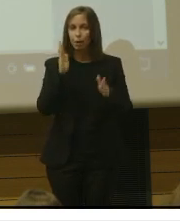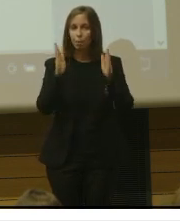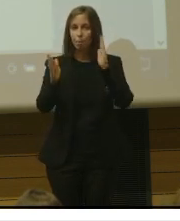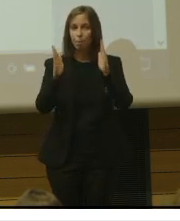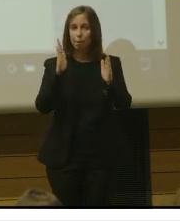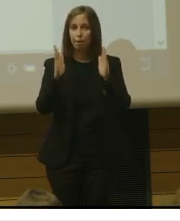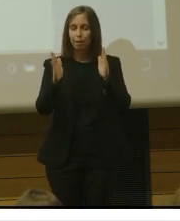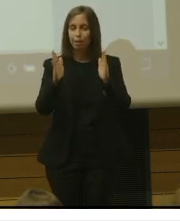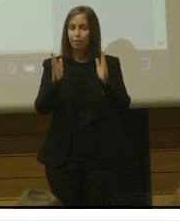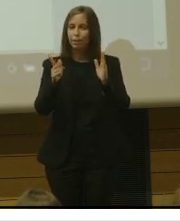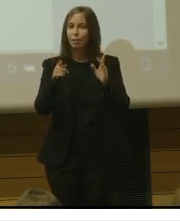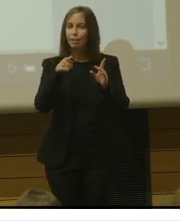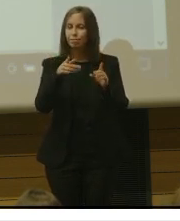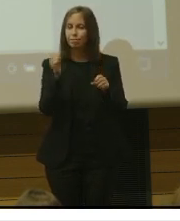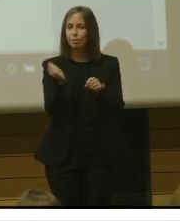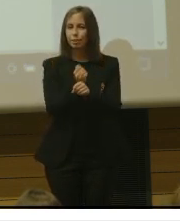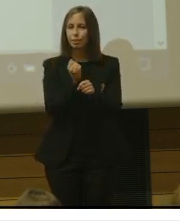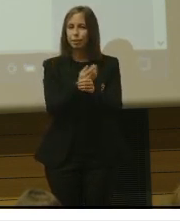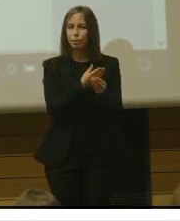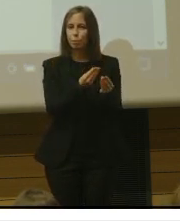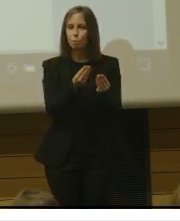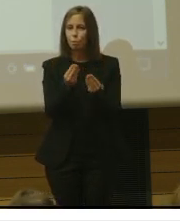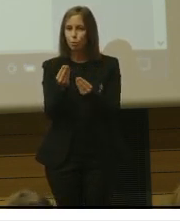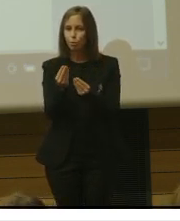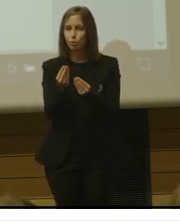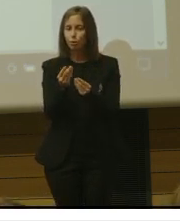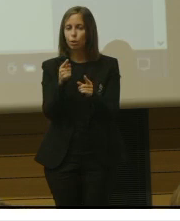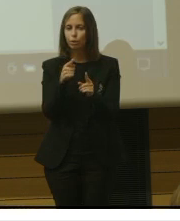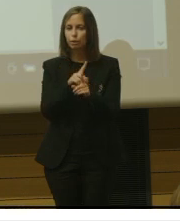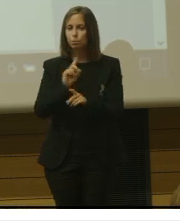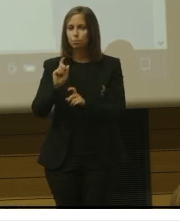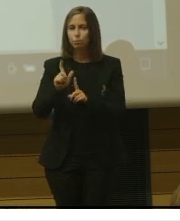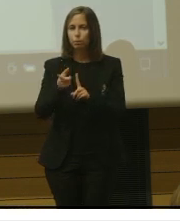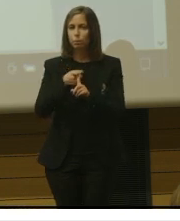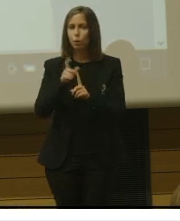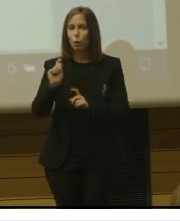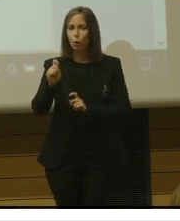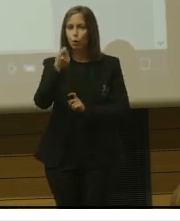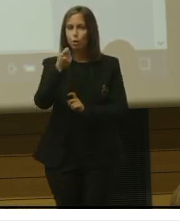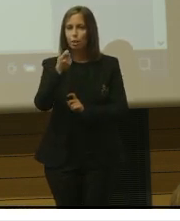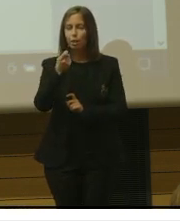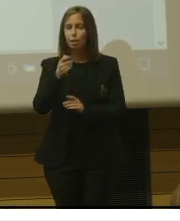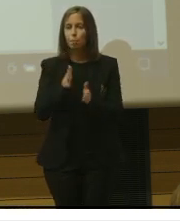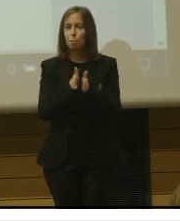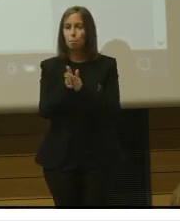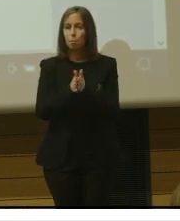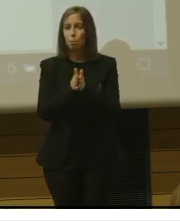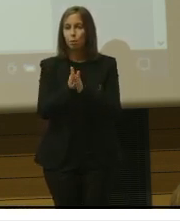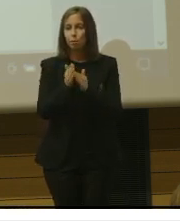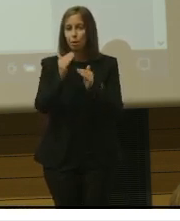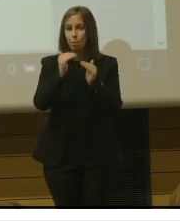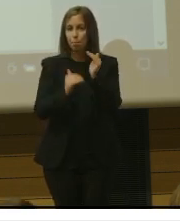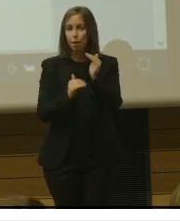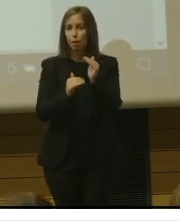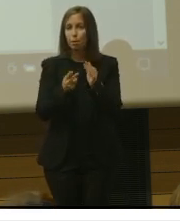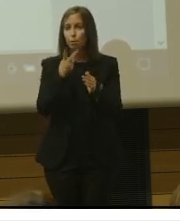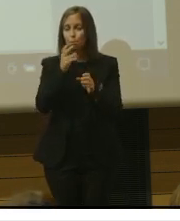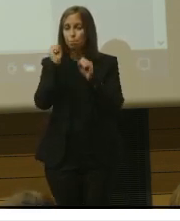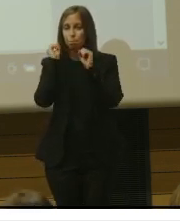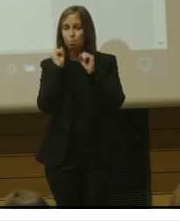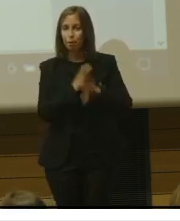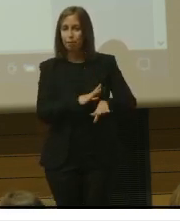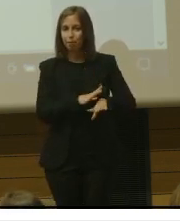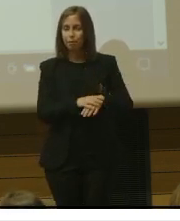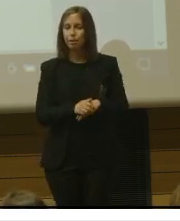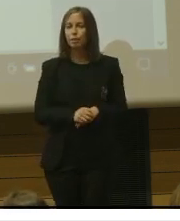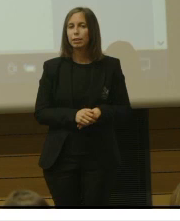ahí tenemos que trabajar mucho para conseguir que, a pesar de que la motivación sea escasa, pues lo dejen, ¿no? En relación